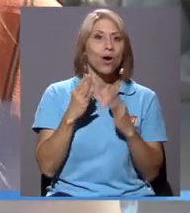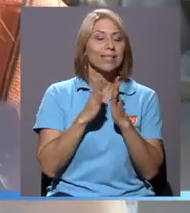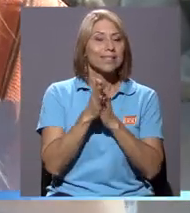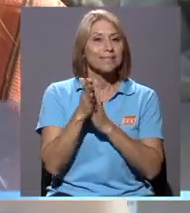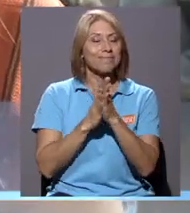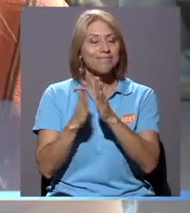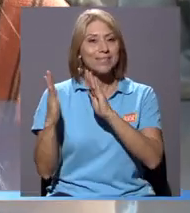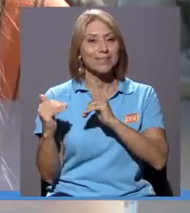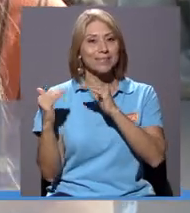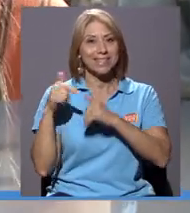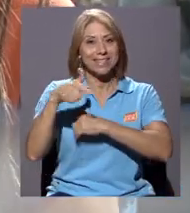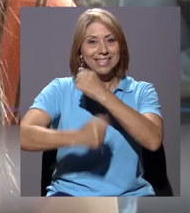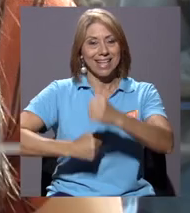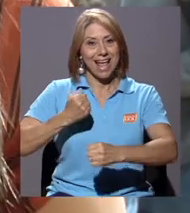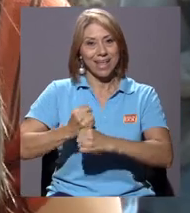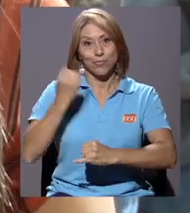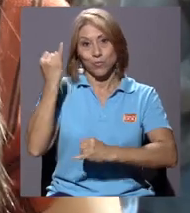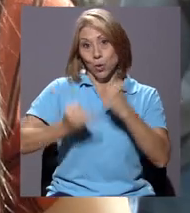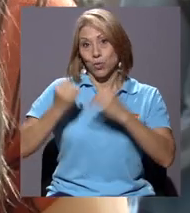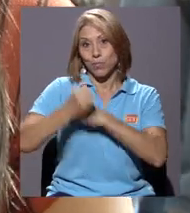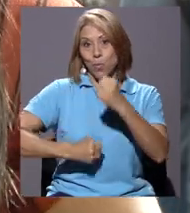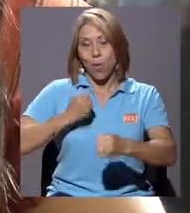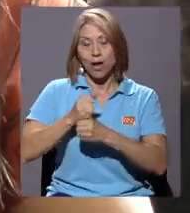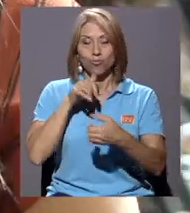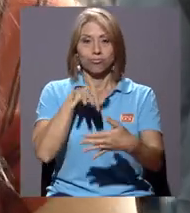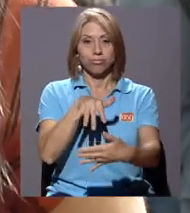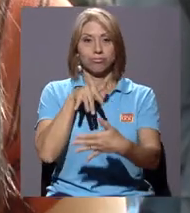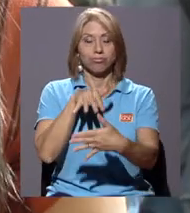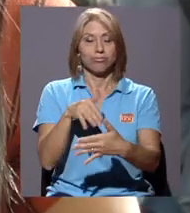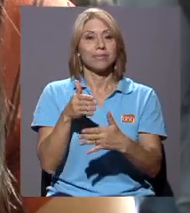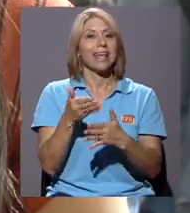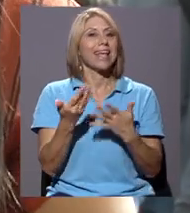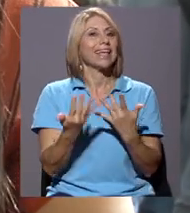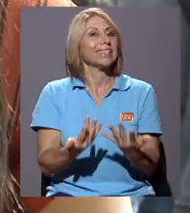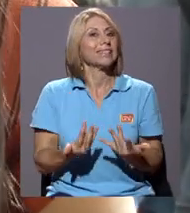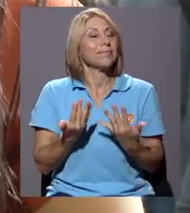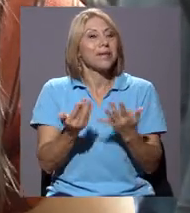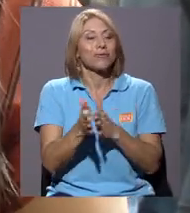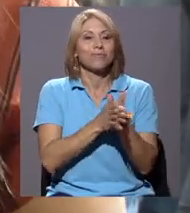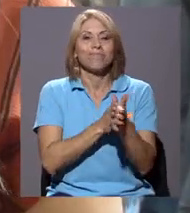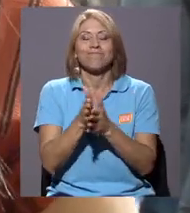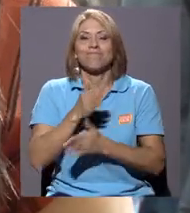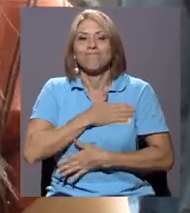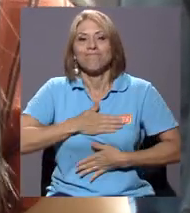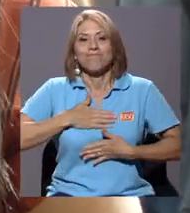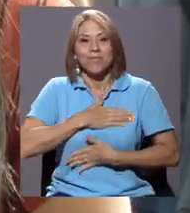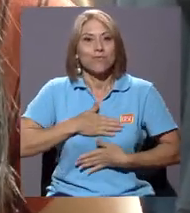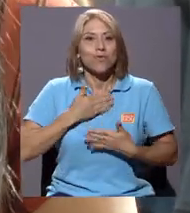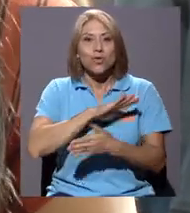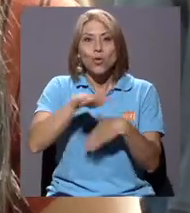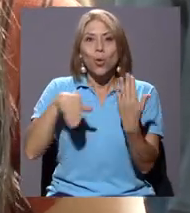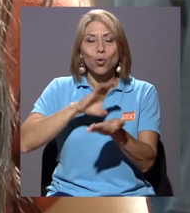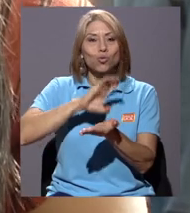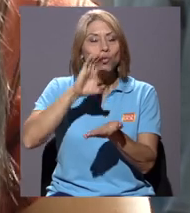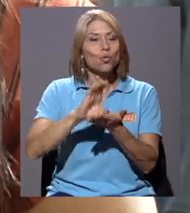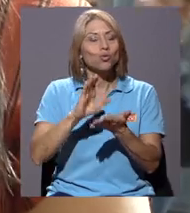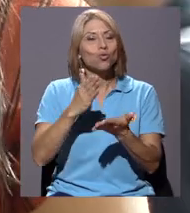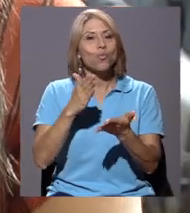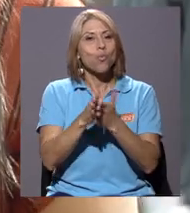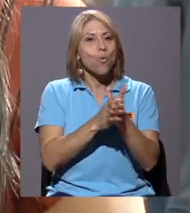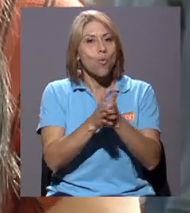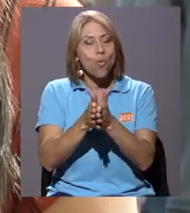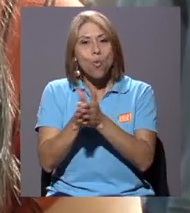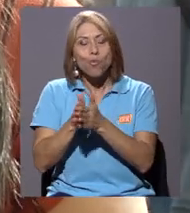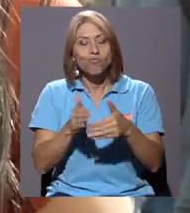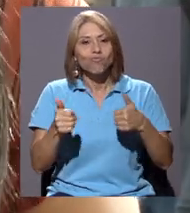año, ya que es el último año, entonces espero que pues lo disfrute lo mejor posible, todos los cursos sean muy provechosos y